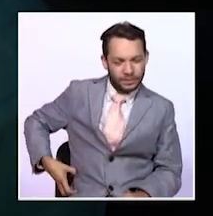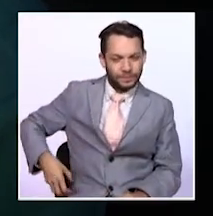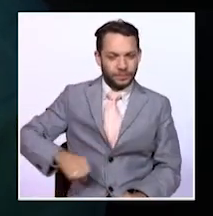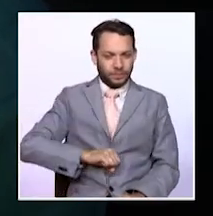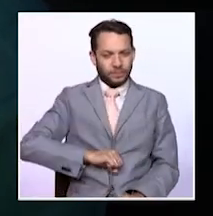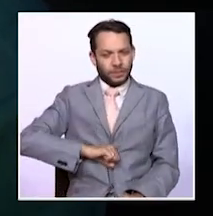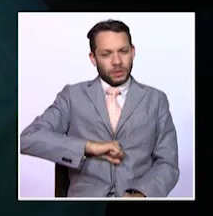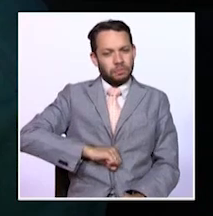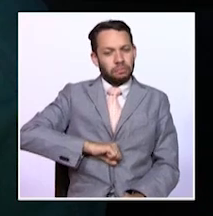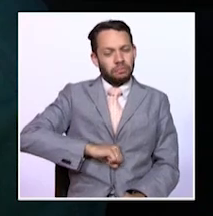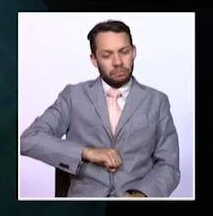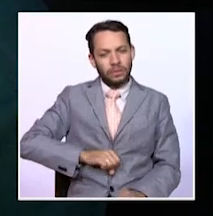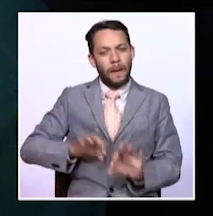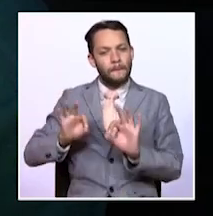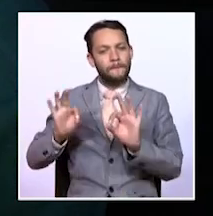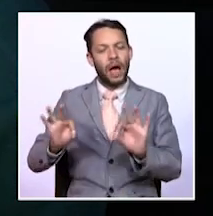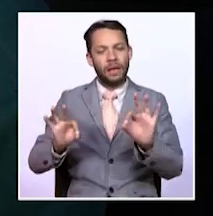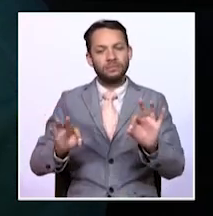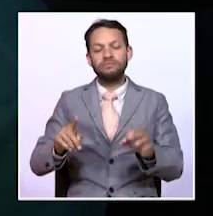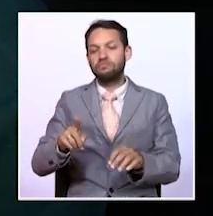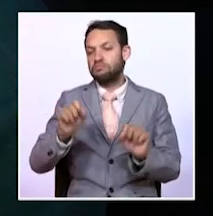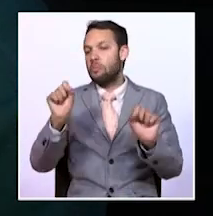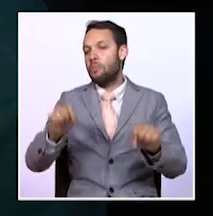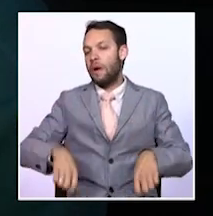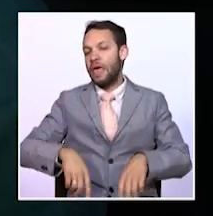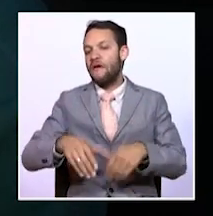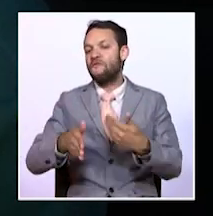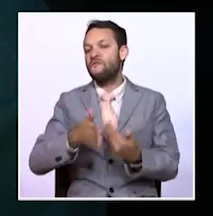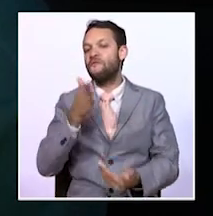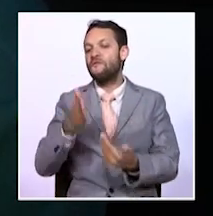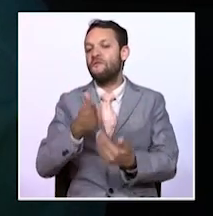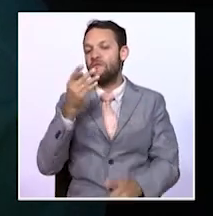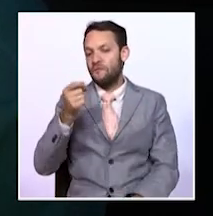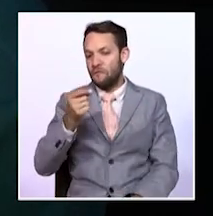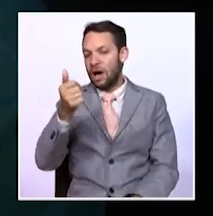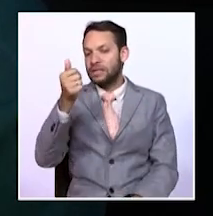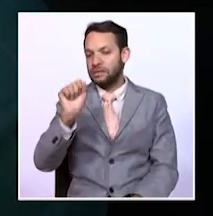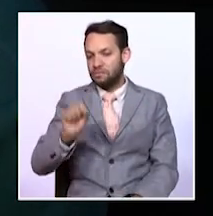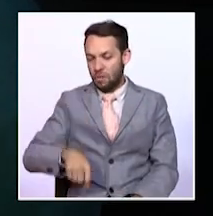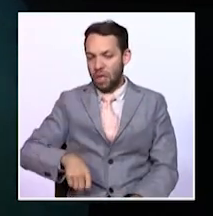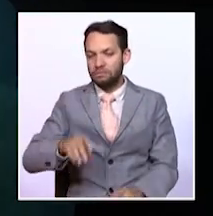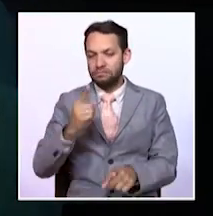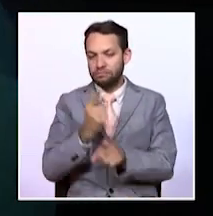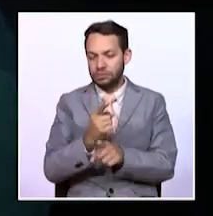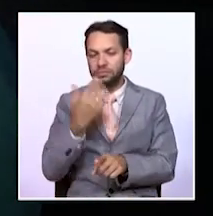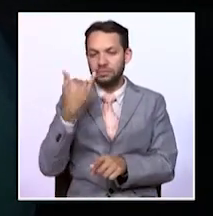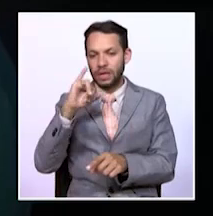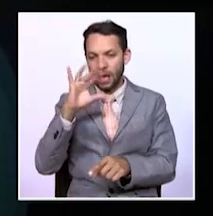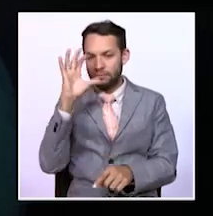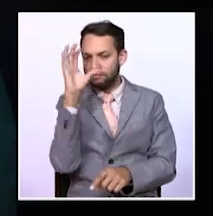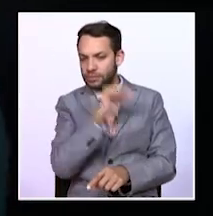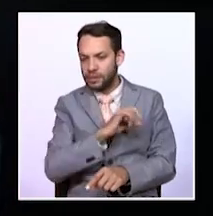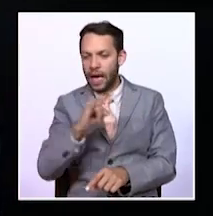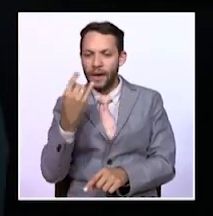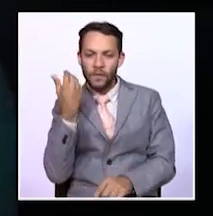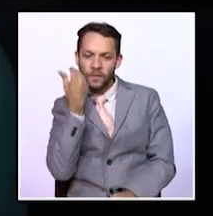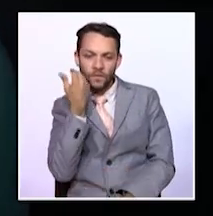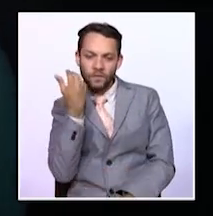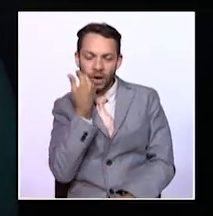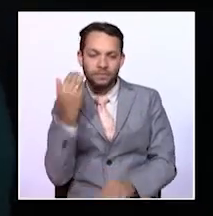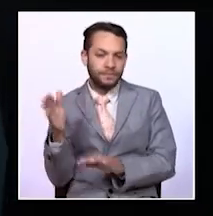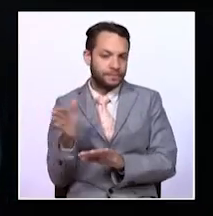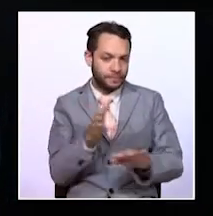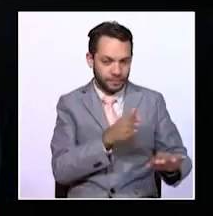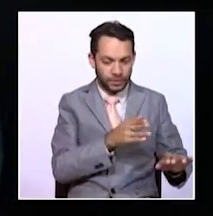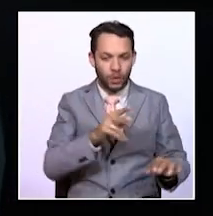por excelencia para ver con ecografía los dos riñones que estén completamente normales. Igual al otro lado podemos ver el